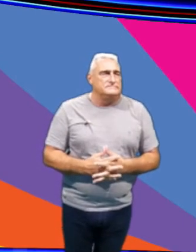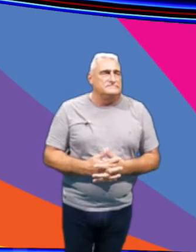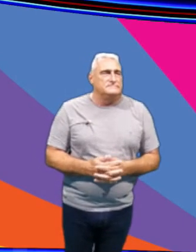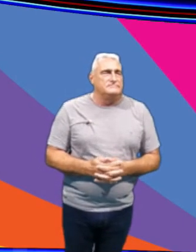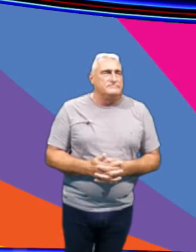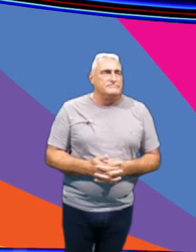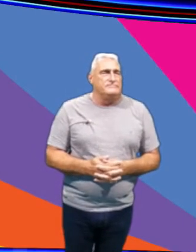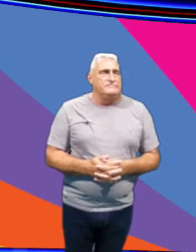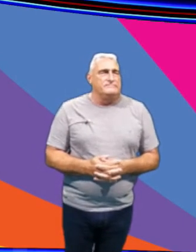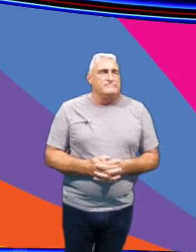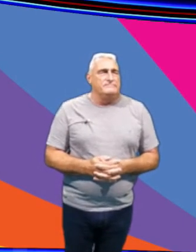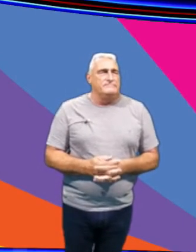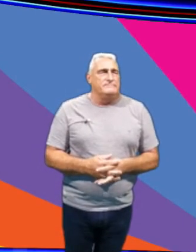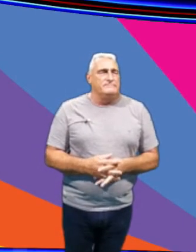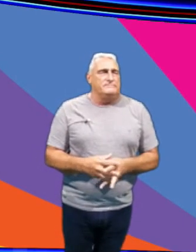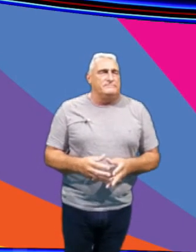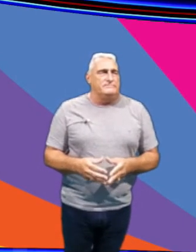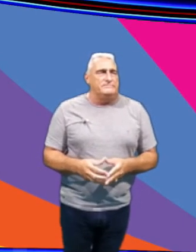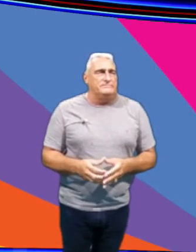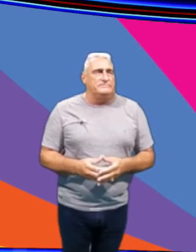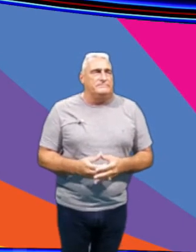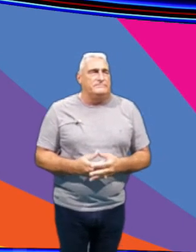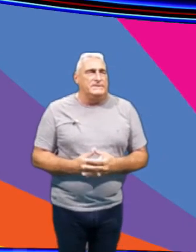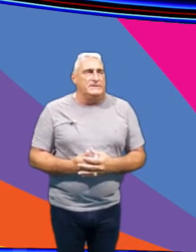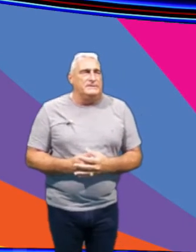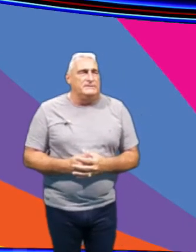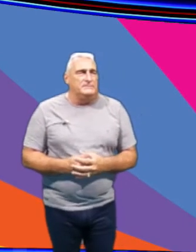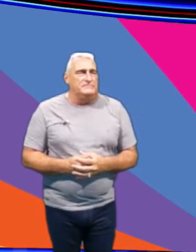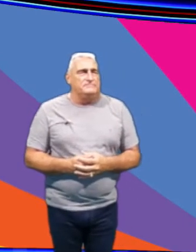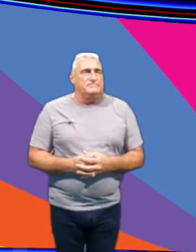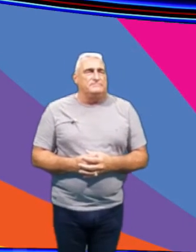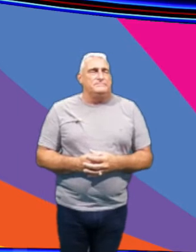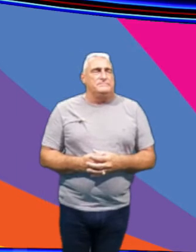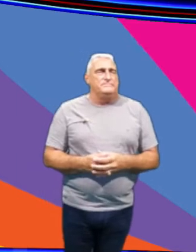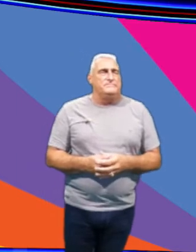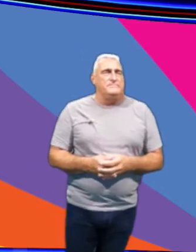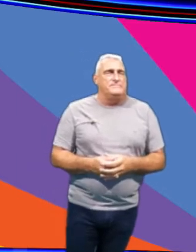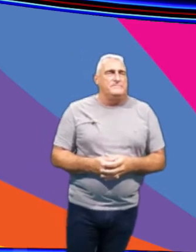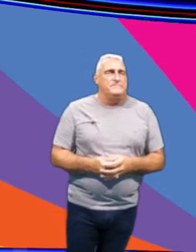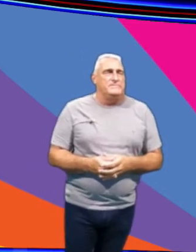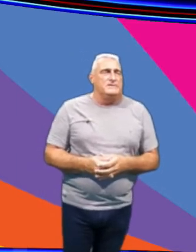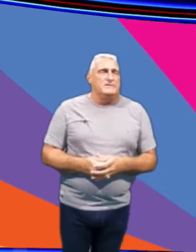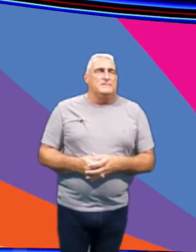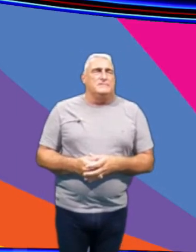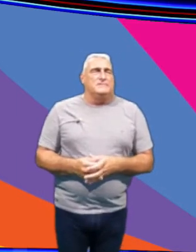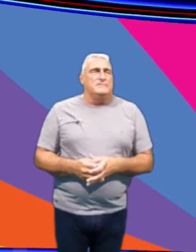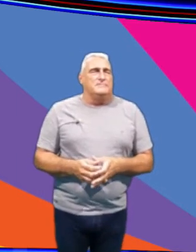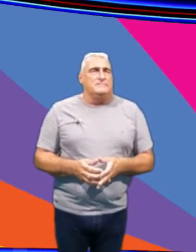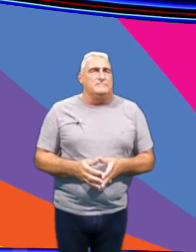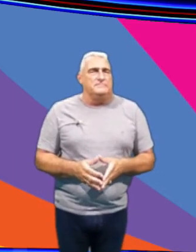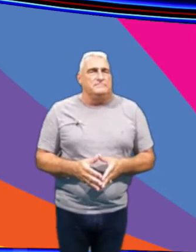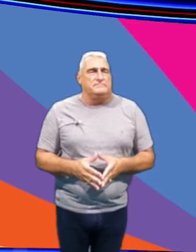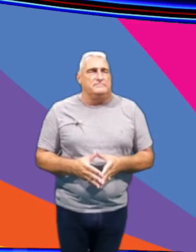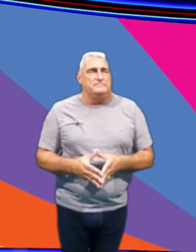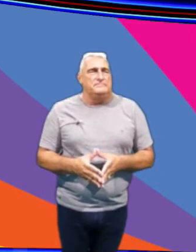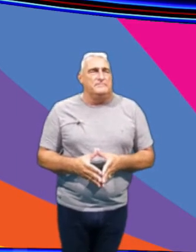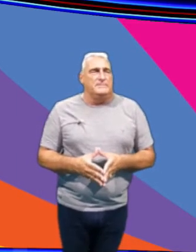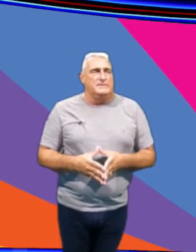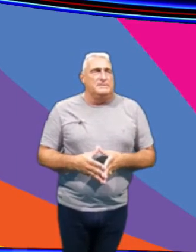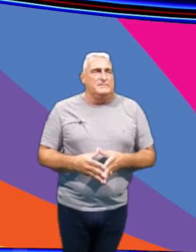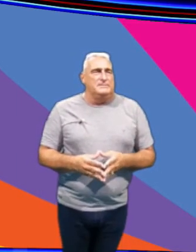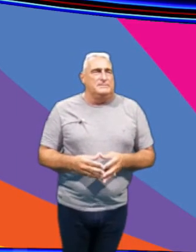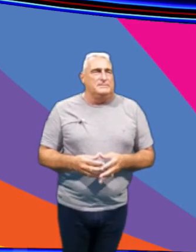Que digamos, jugaron con un poquito de una suerte de desventaja en la primaria. En las PASO, PASO quiere decir